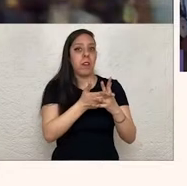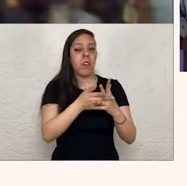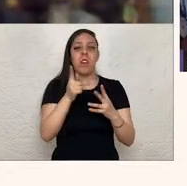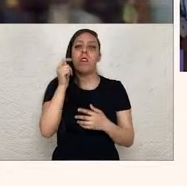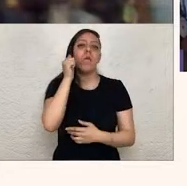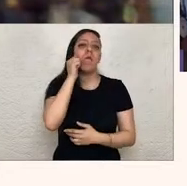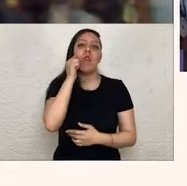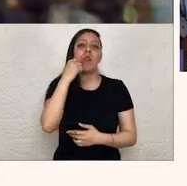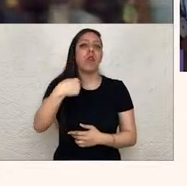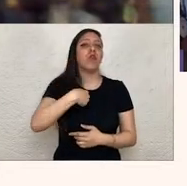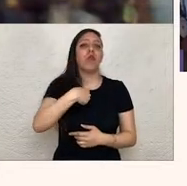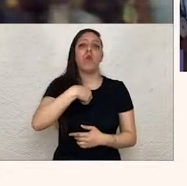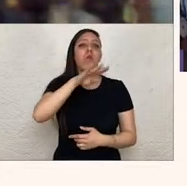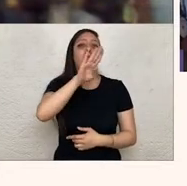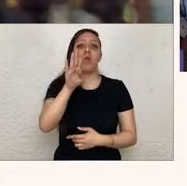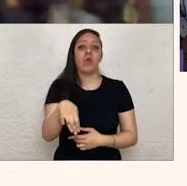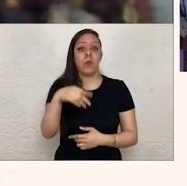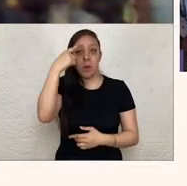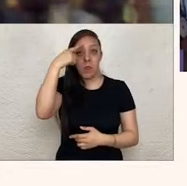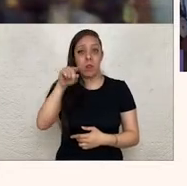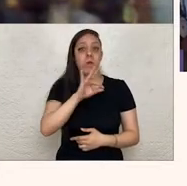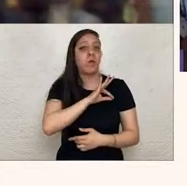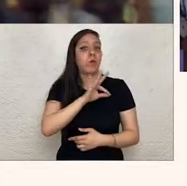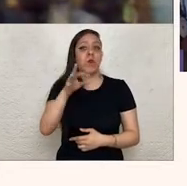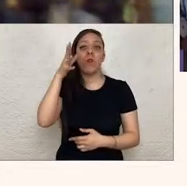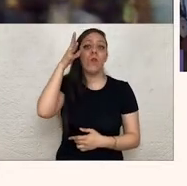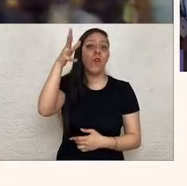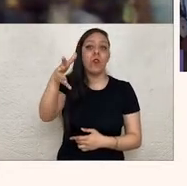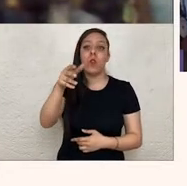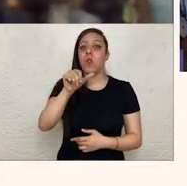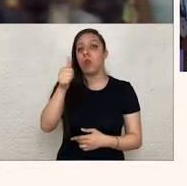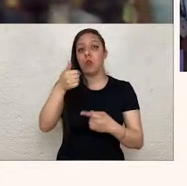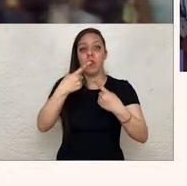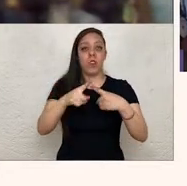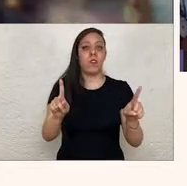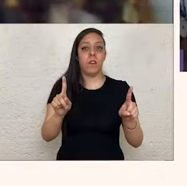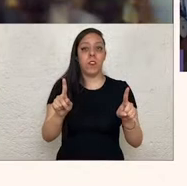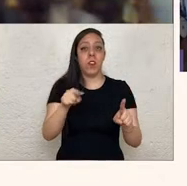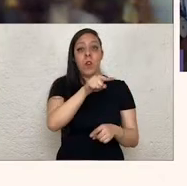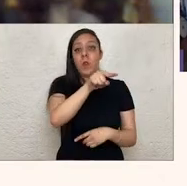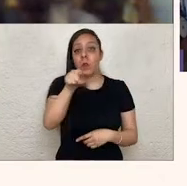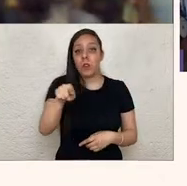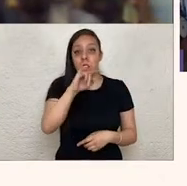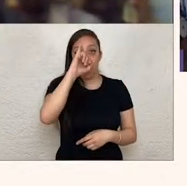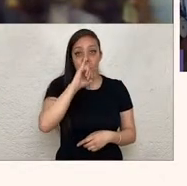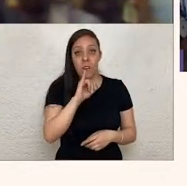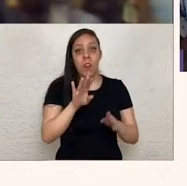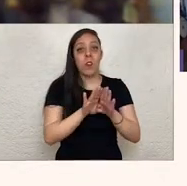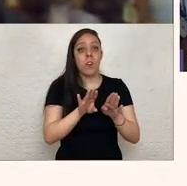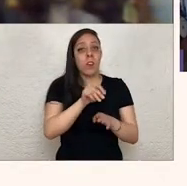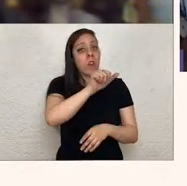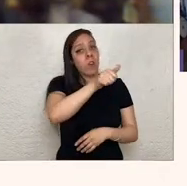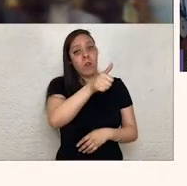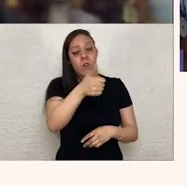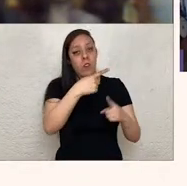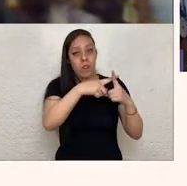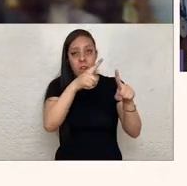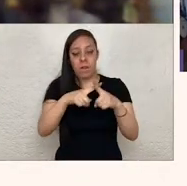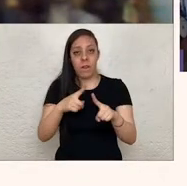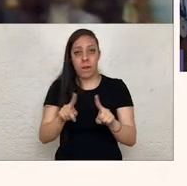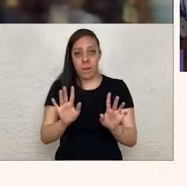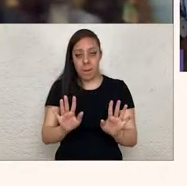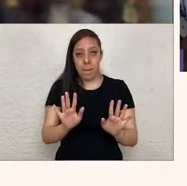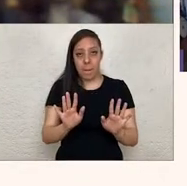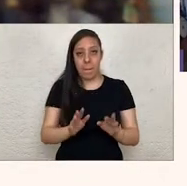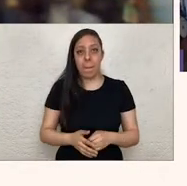la vida de uno si fuera necesario. Los jefes tenían otro papel y ellos en general estaban de acuerdo